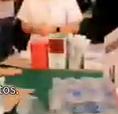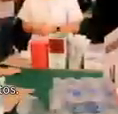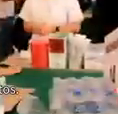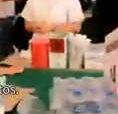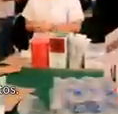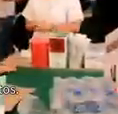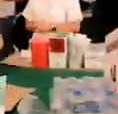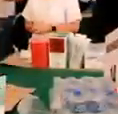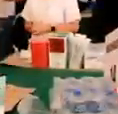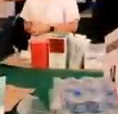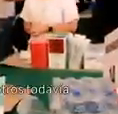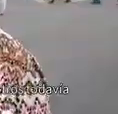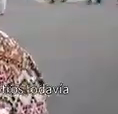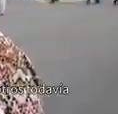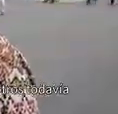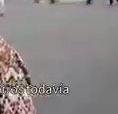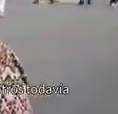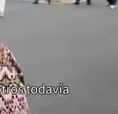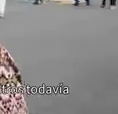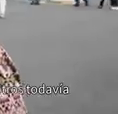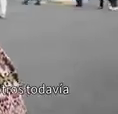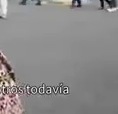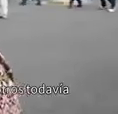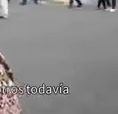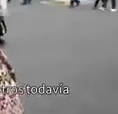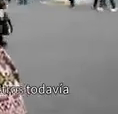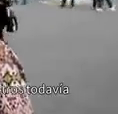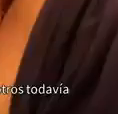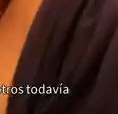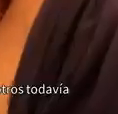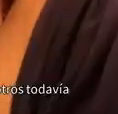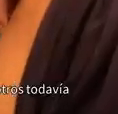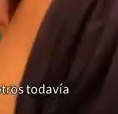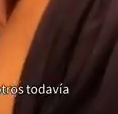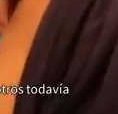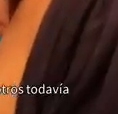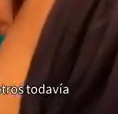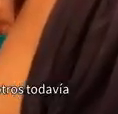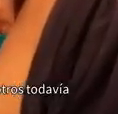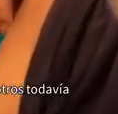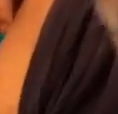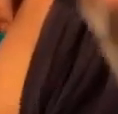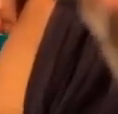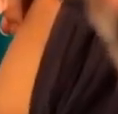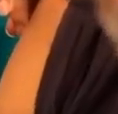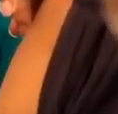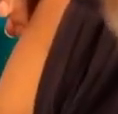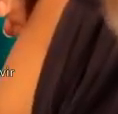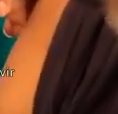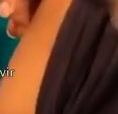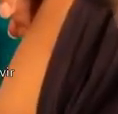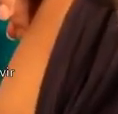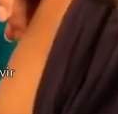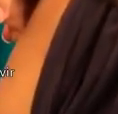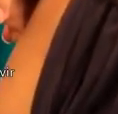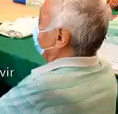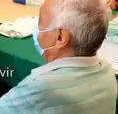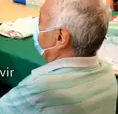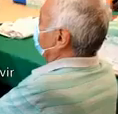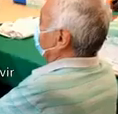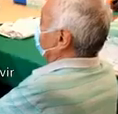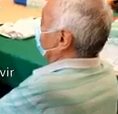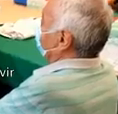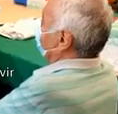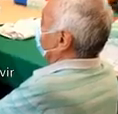no estamos exentos. Y a la juventud que se cuide más que nosotros todavía, porque tienen mucho por